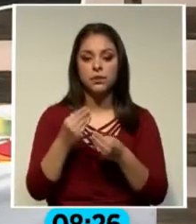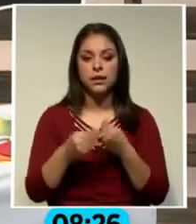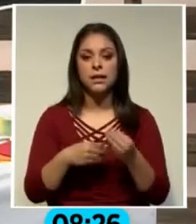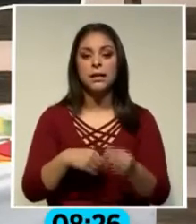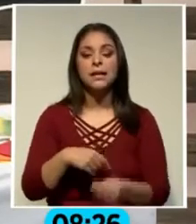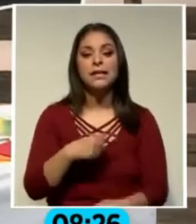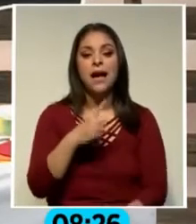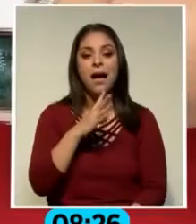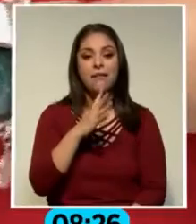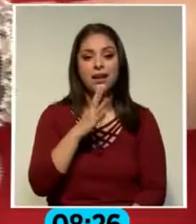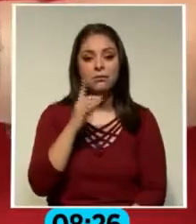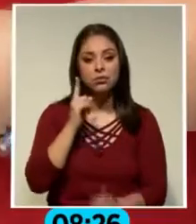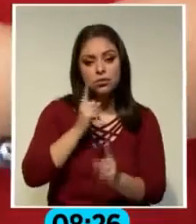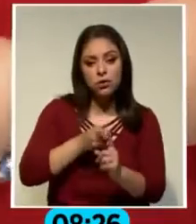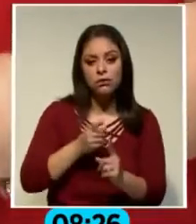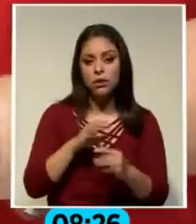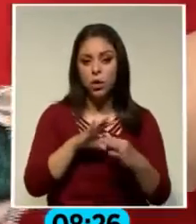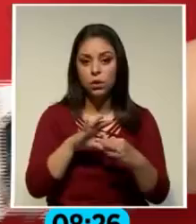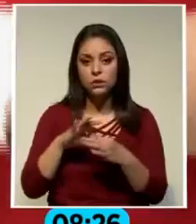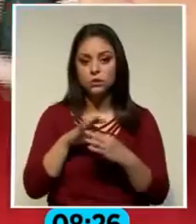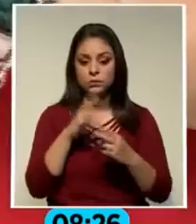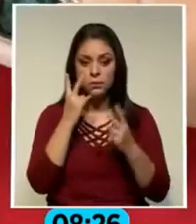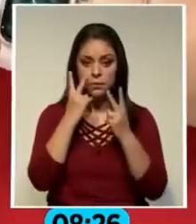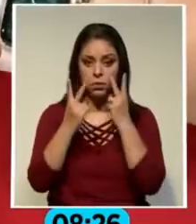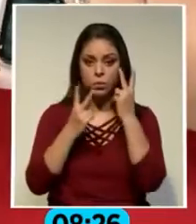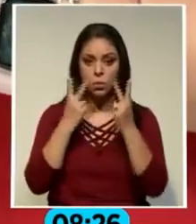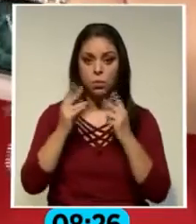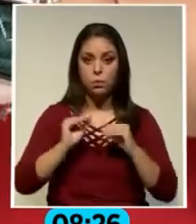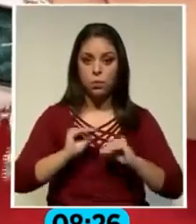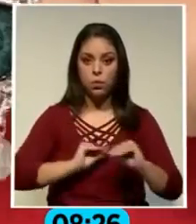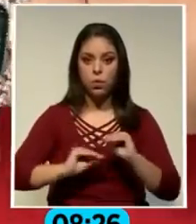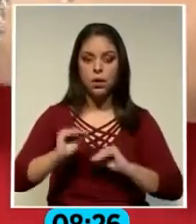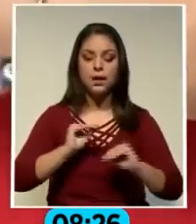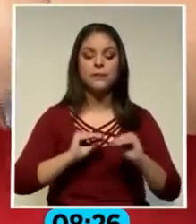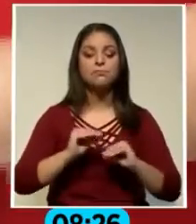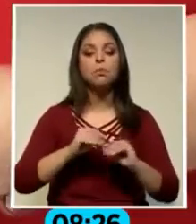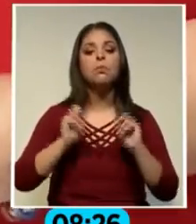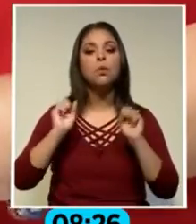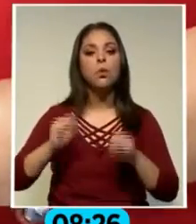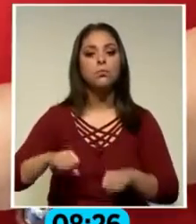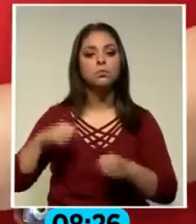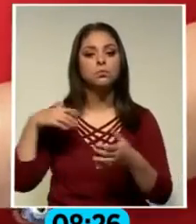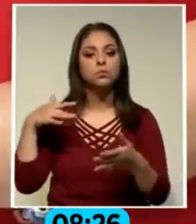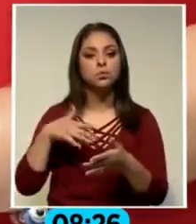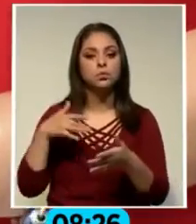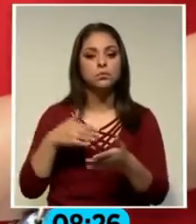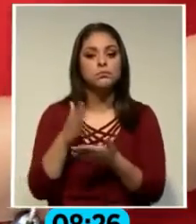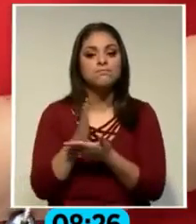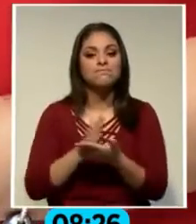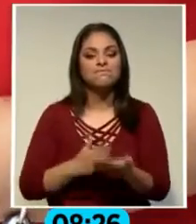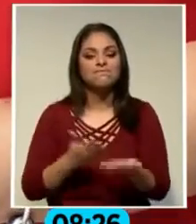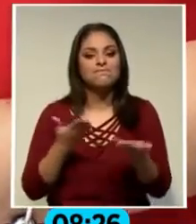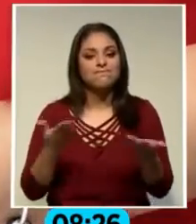coordinación visomotora, también hablamos de un contenido muy bonito que podemos estudiar. Uh-huh. Aquí tengo lustre,